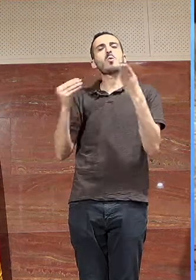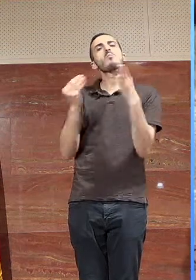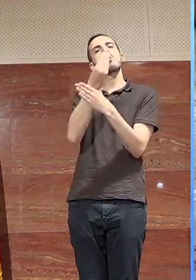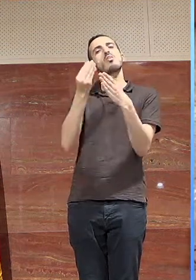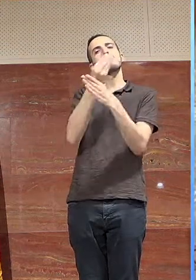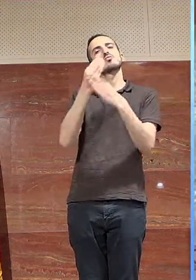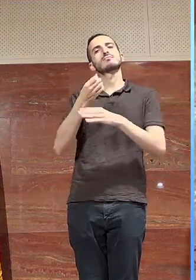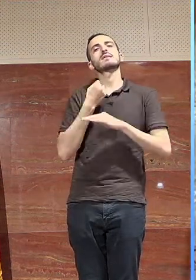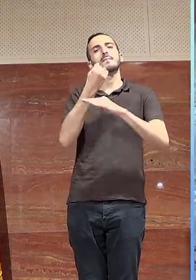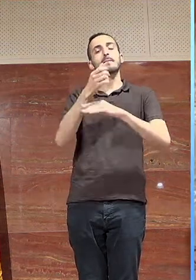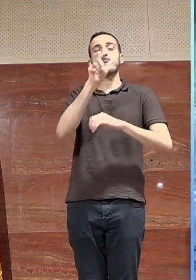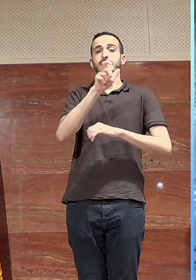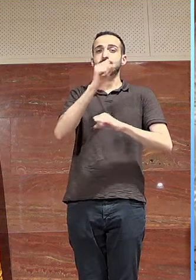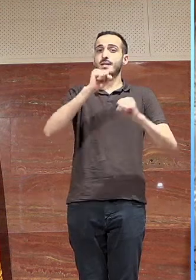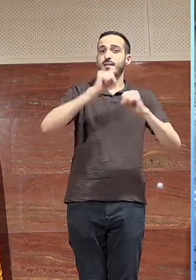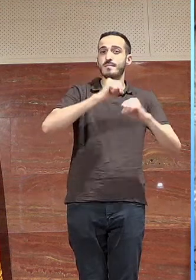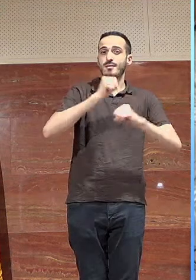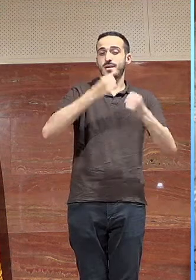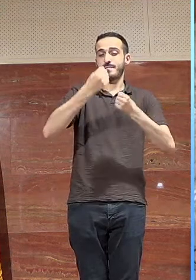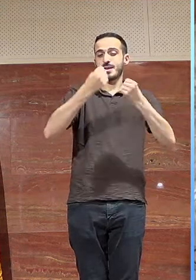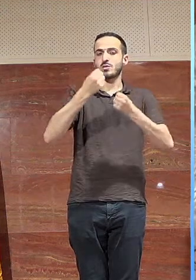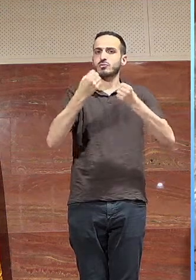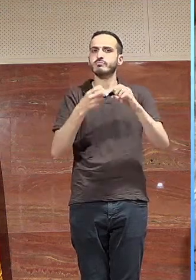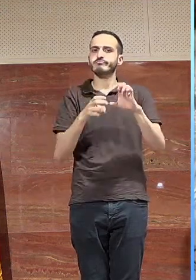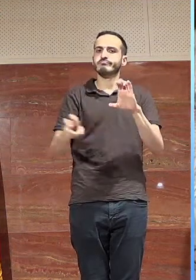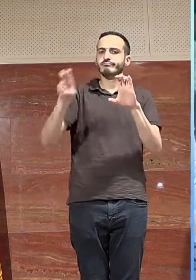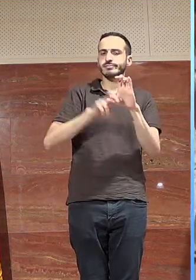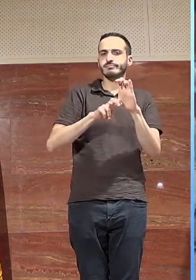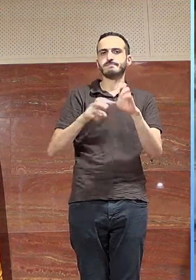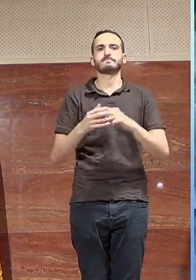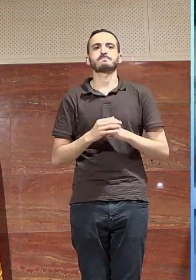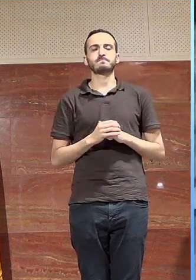a las personas mayores la entrada y salida de vehículos.